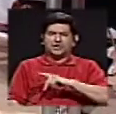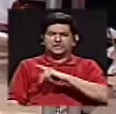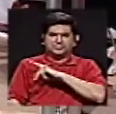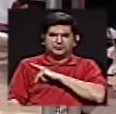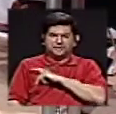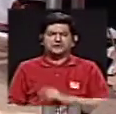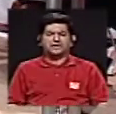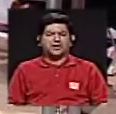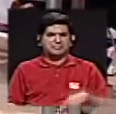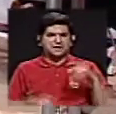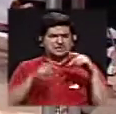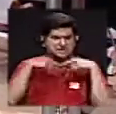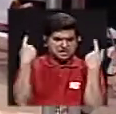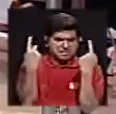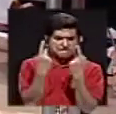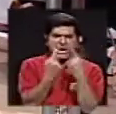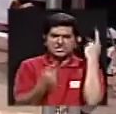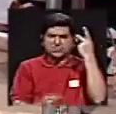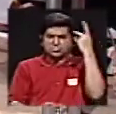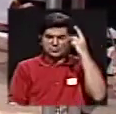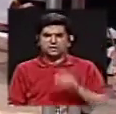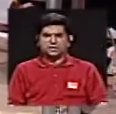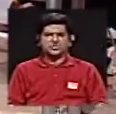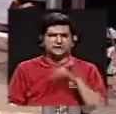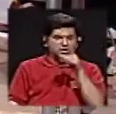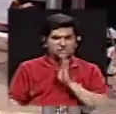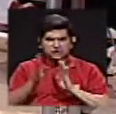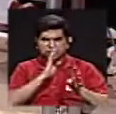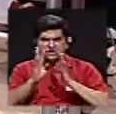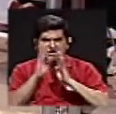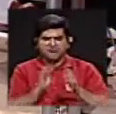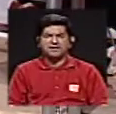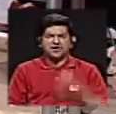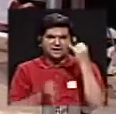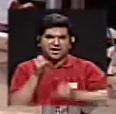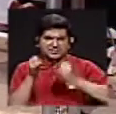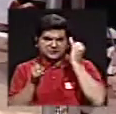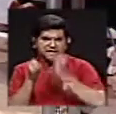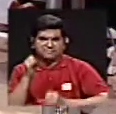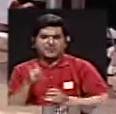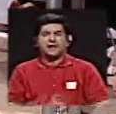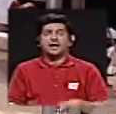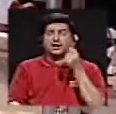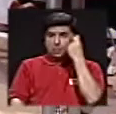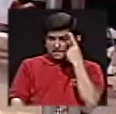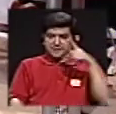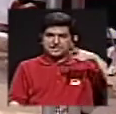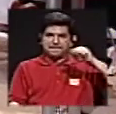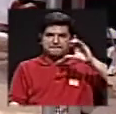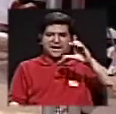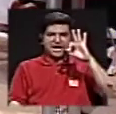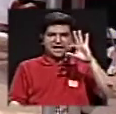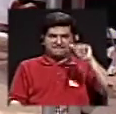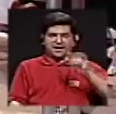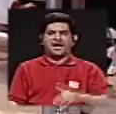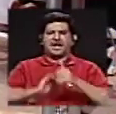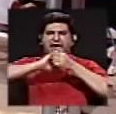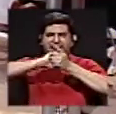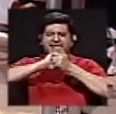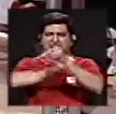parte de los partidos que nos sentamos a hablar digamos en la recta final entiéndase para frente amplio- alianza